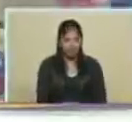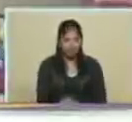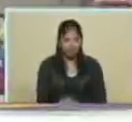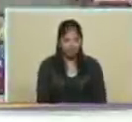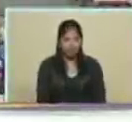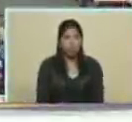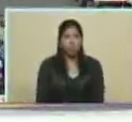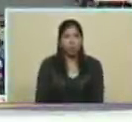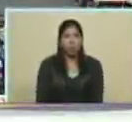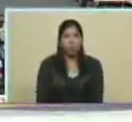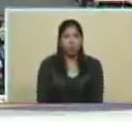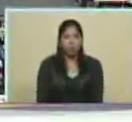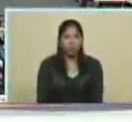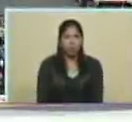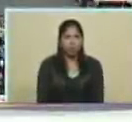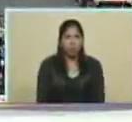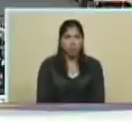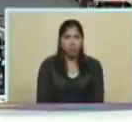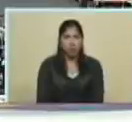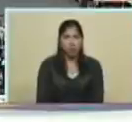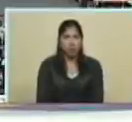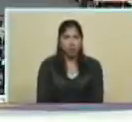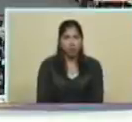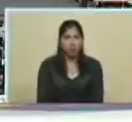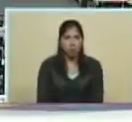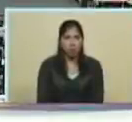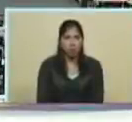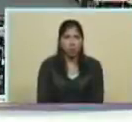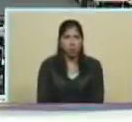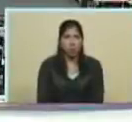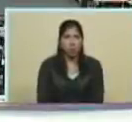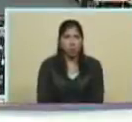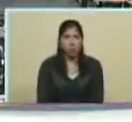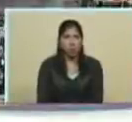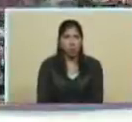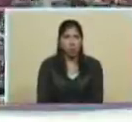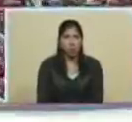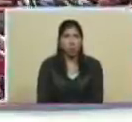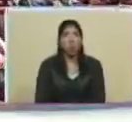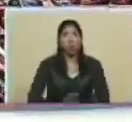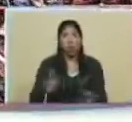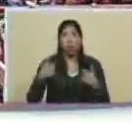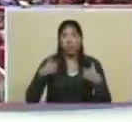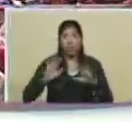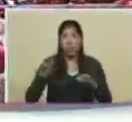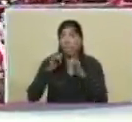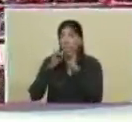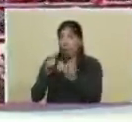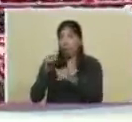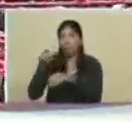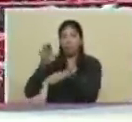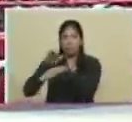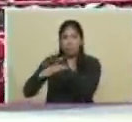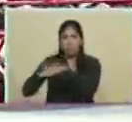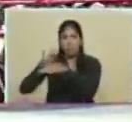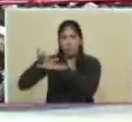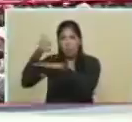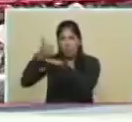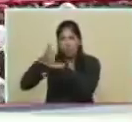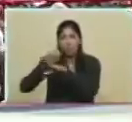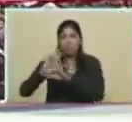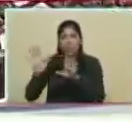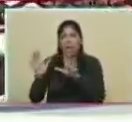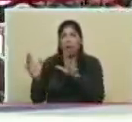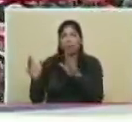Ya le he dado la orden al general en jefe, Vladimir Padrino López, para que prepare el plan